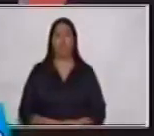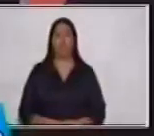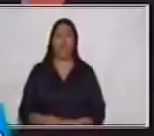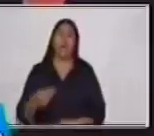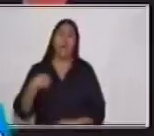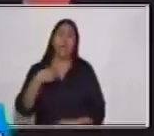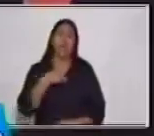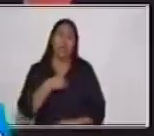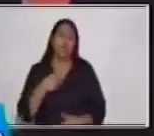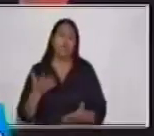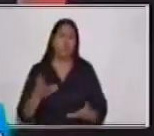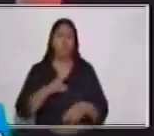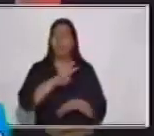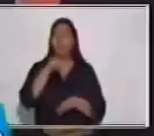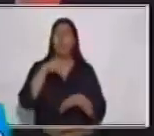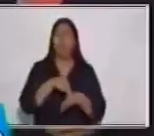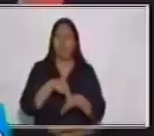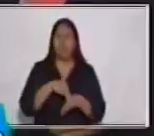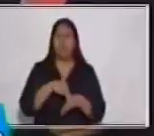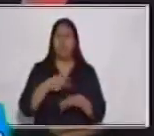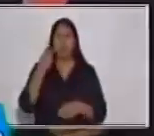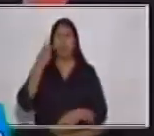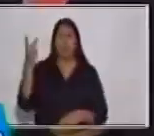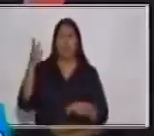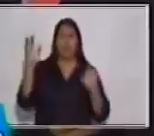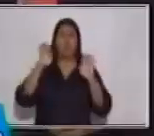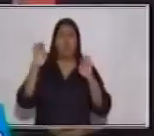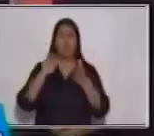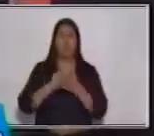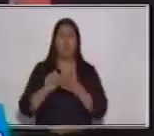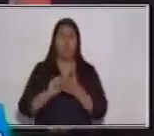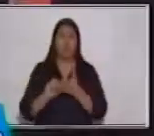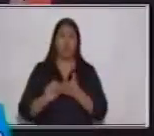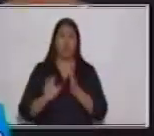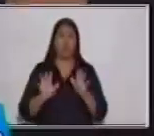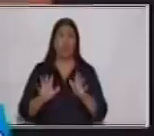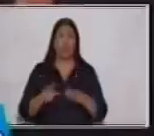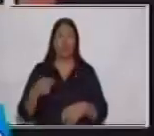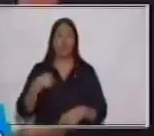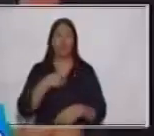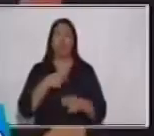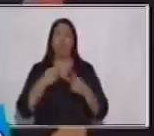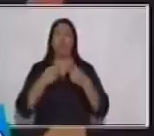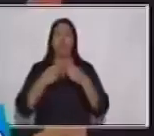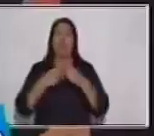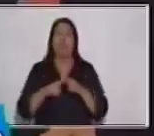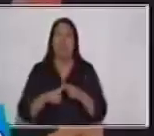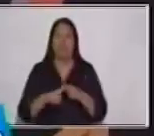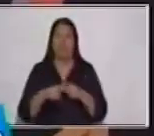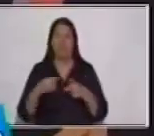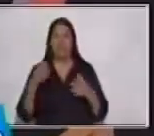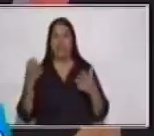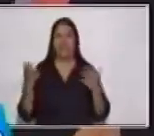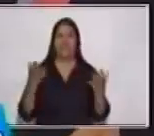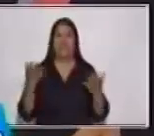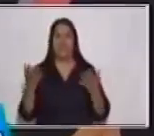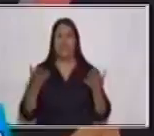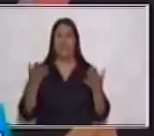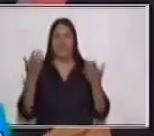Nosotros regularmente cuando encontramos un ejercicio de esta manera es donde empezamos a tener desafíos en que no sabemos qué